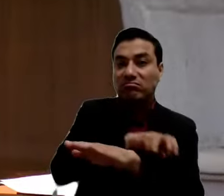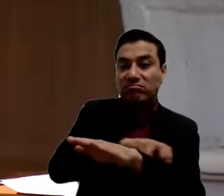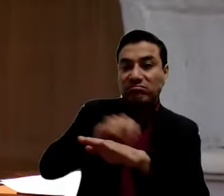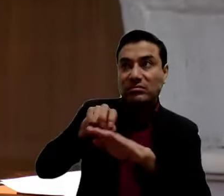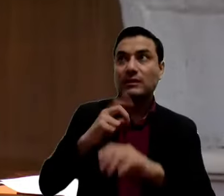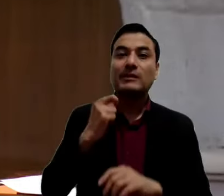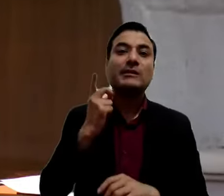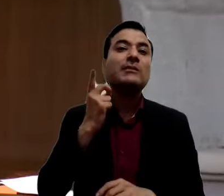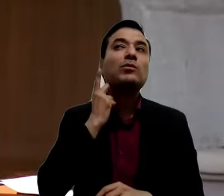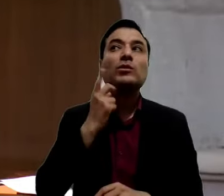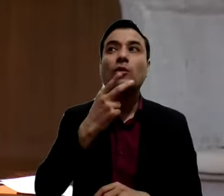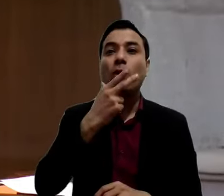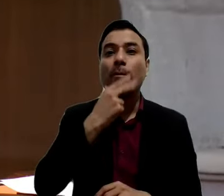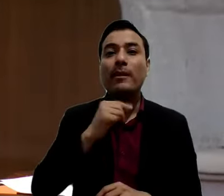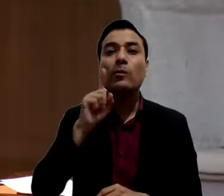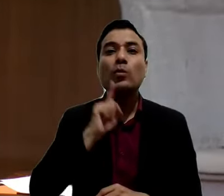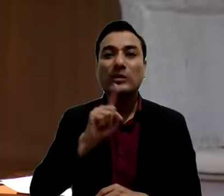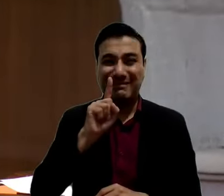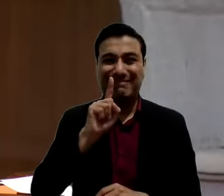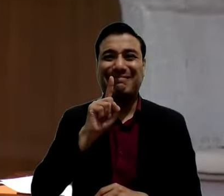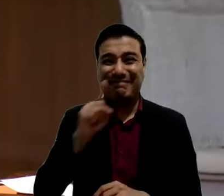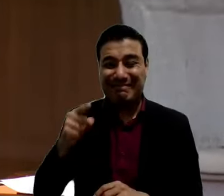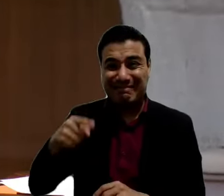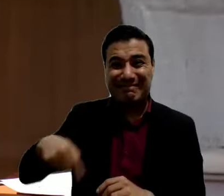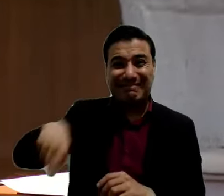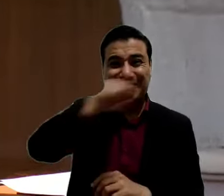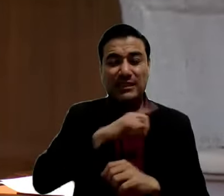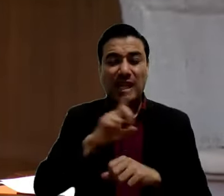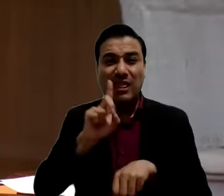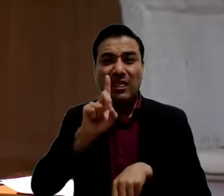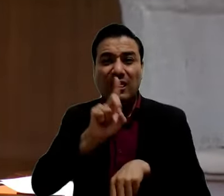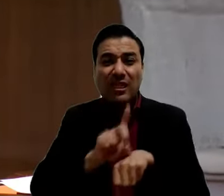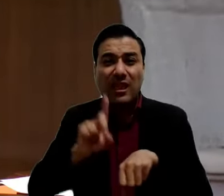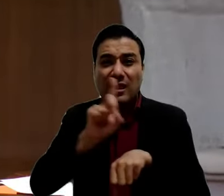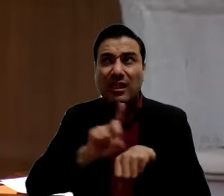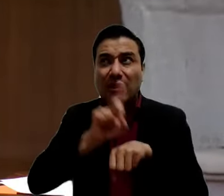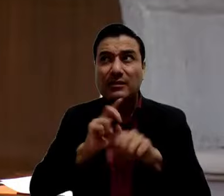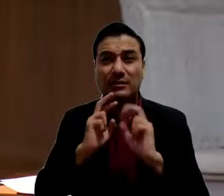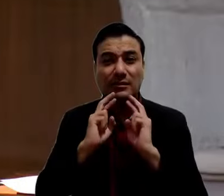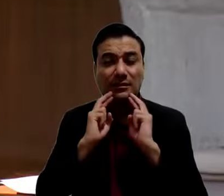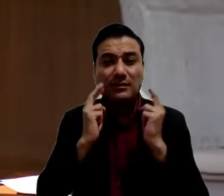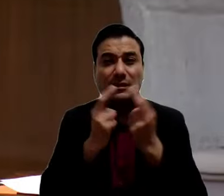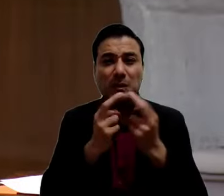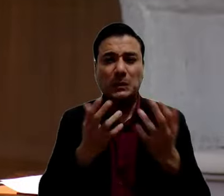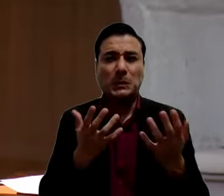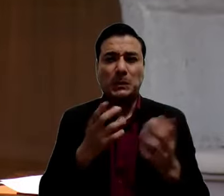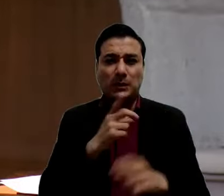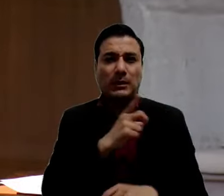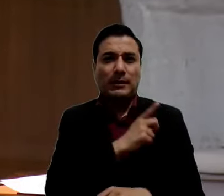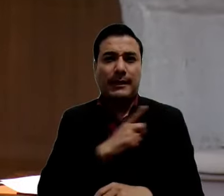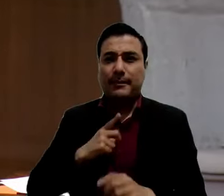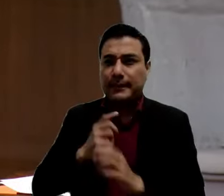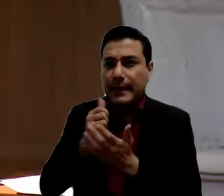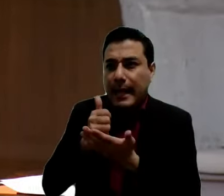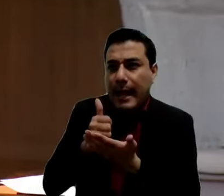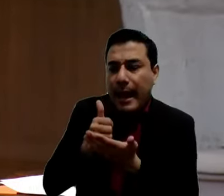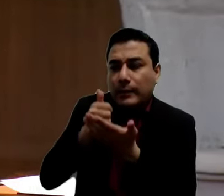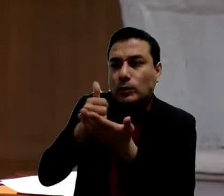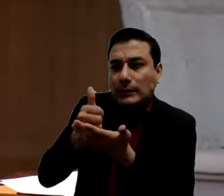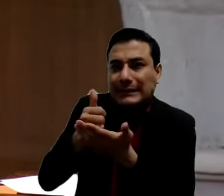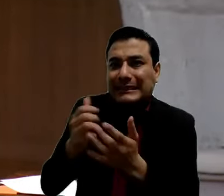diputados quienes todos los días que tenemos sesión tienen que ser asistidos porque no hay una